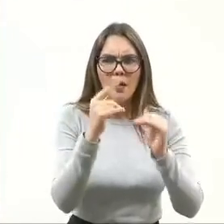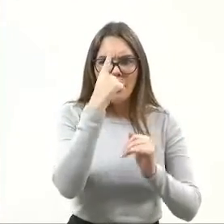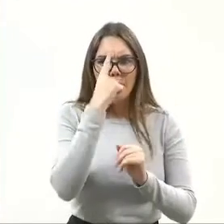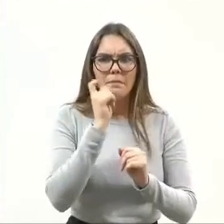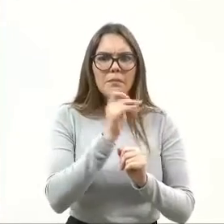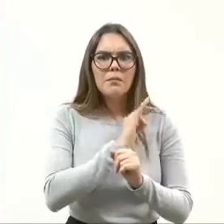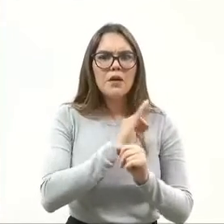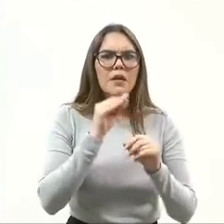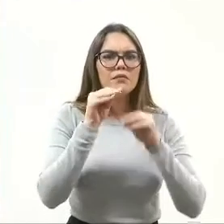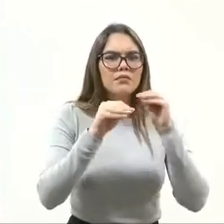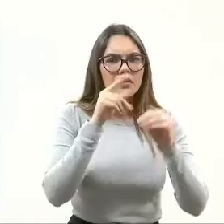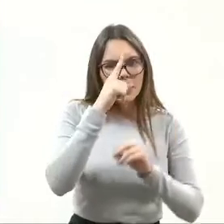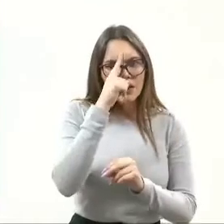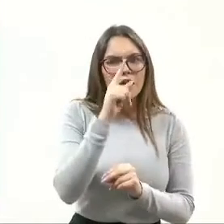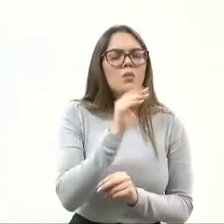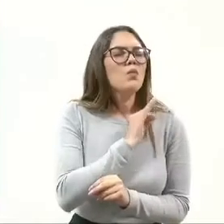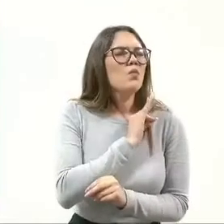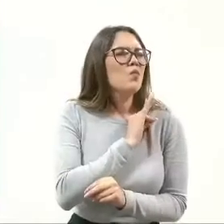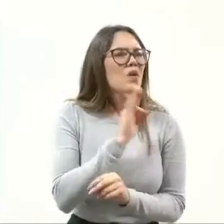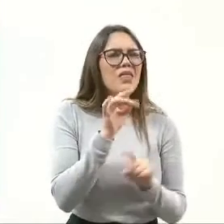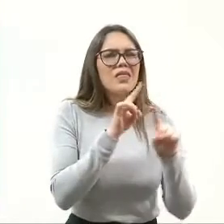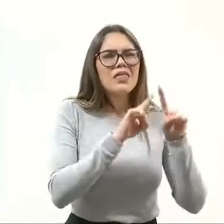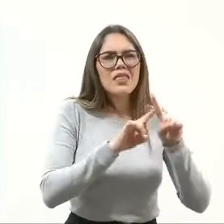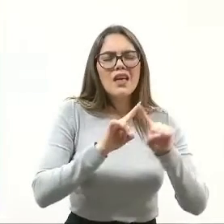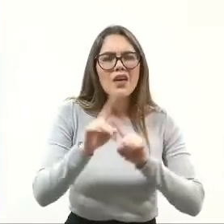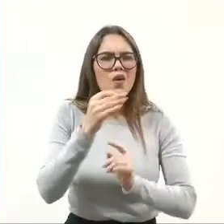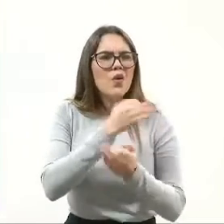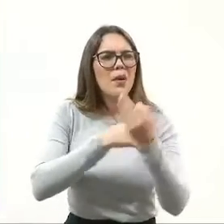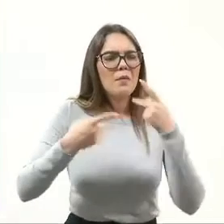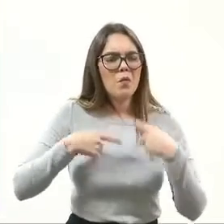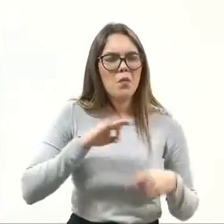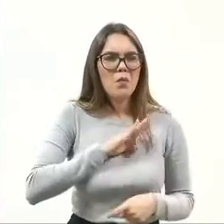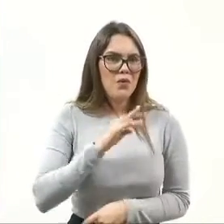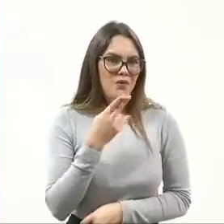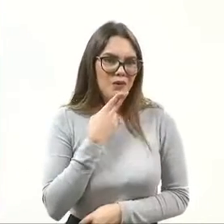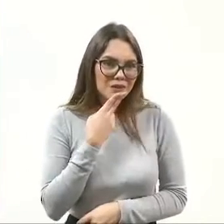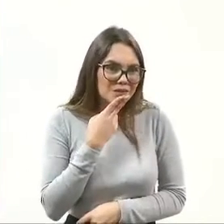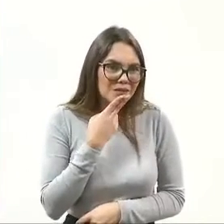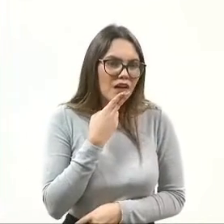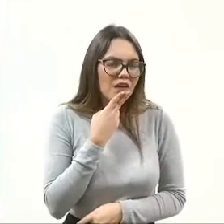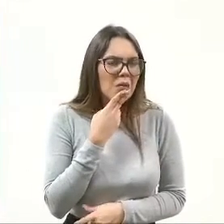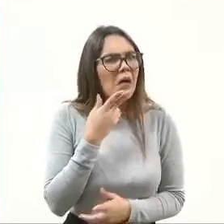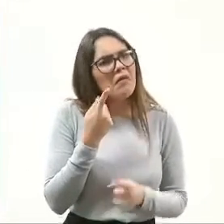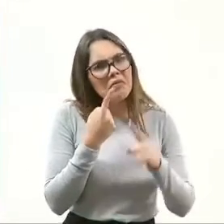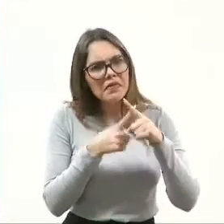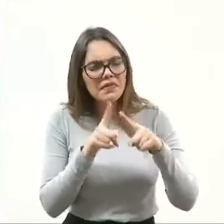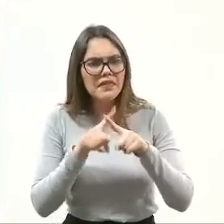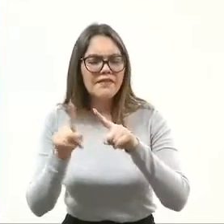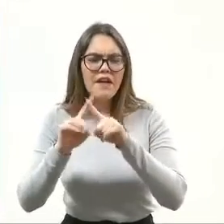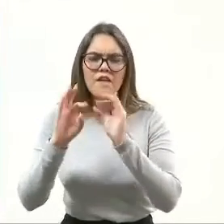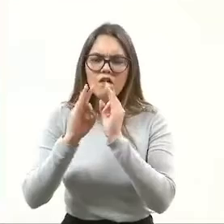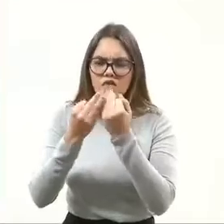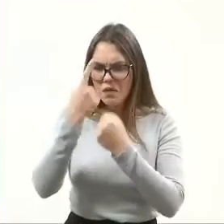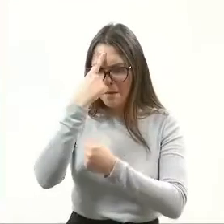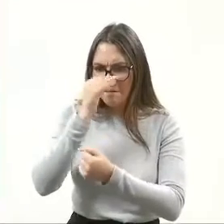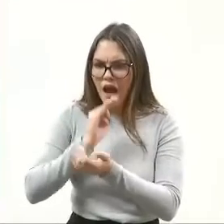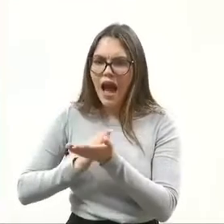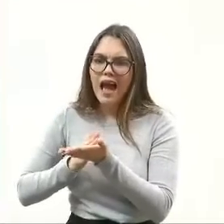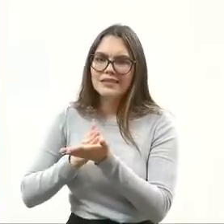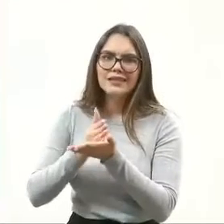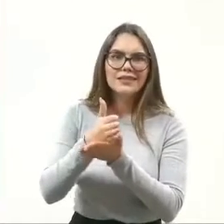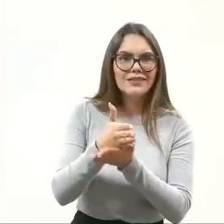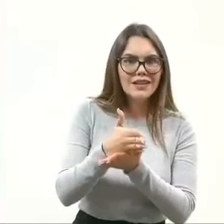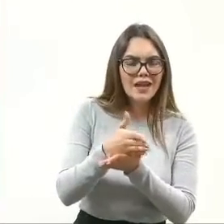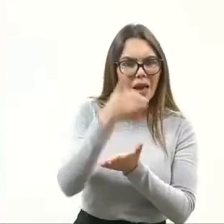puedan usar todas las personas medidas de accesibilidad que contribuyan al uso de esos espacios